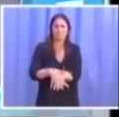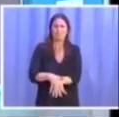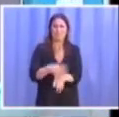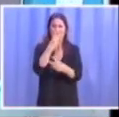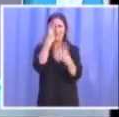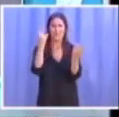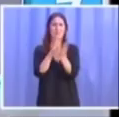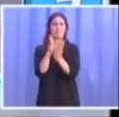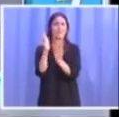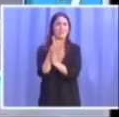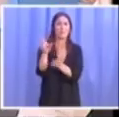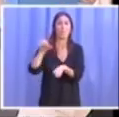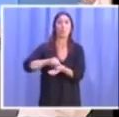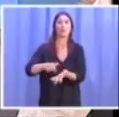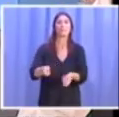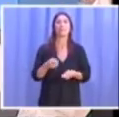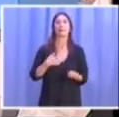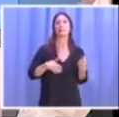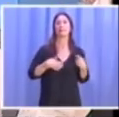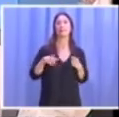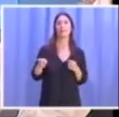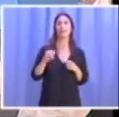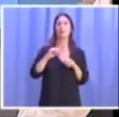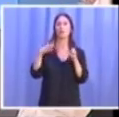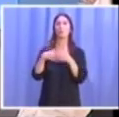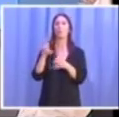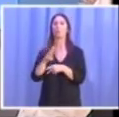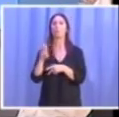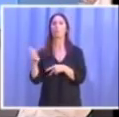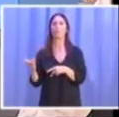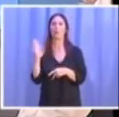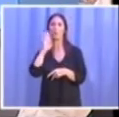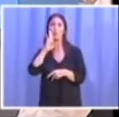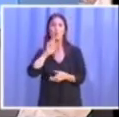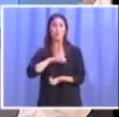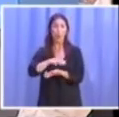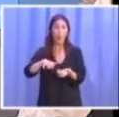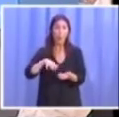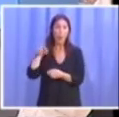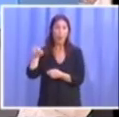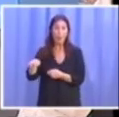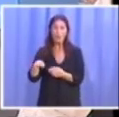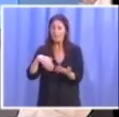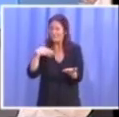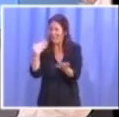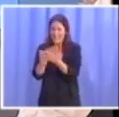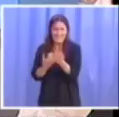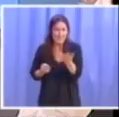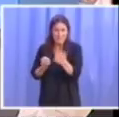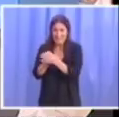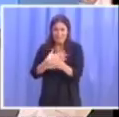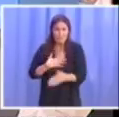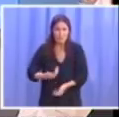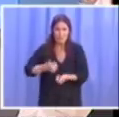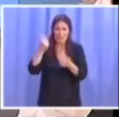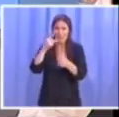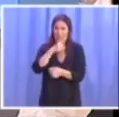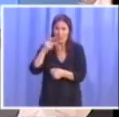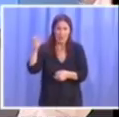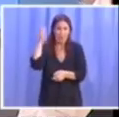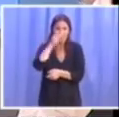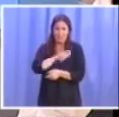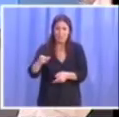el susanismo en Sevilla y con el Partido Popular corrupto hasta la médula, con cientos de